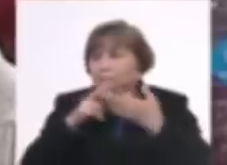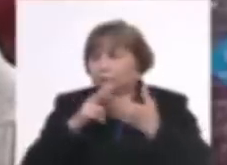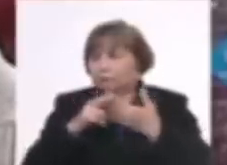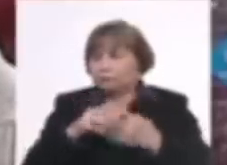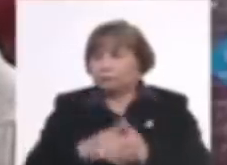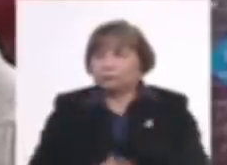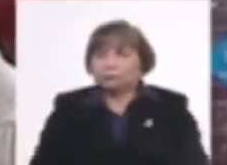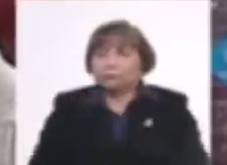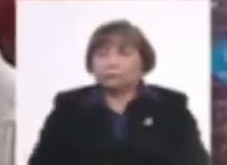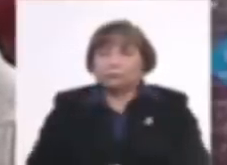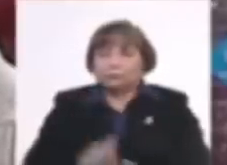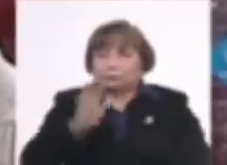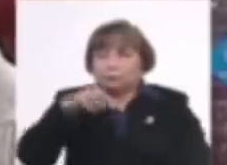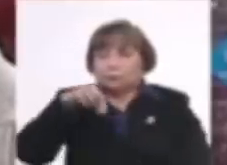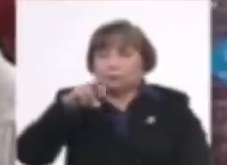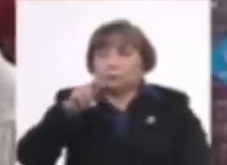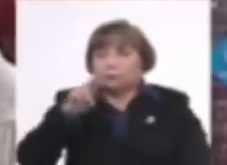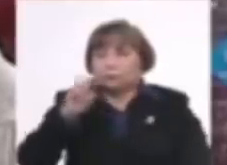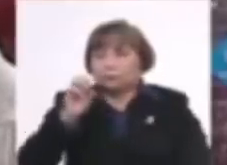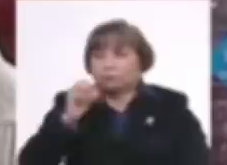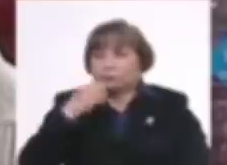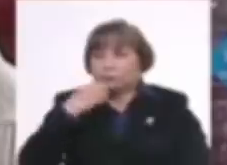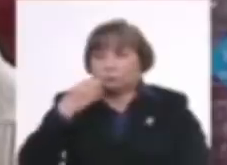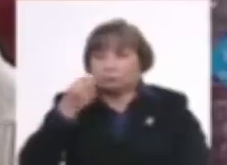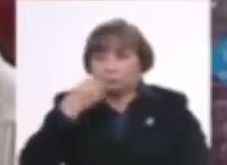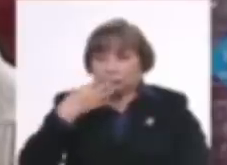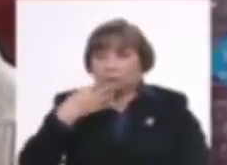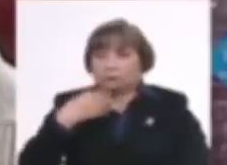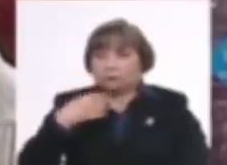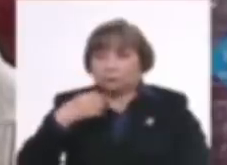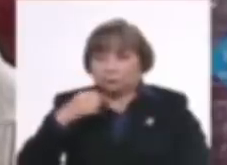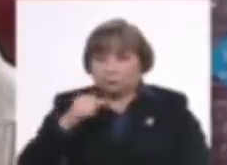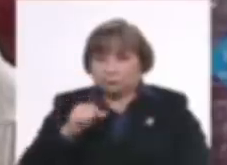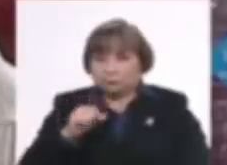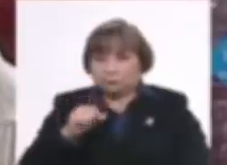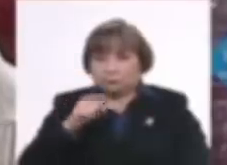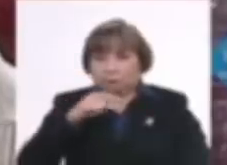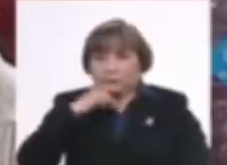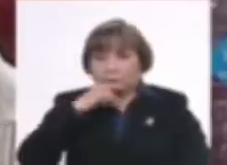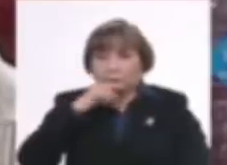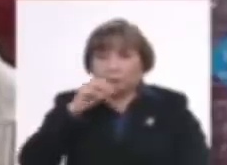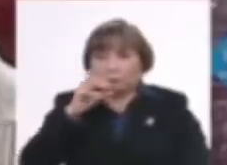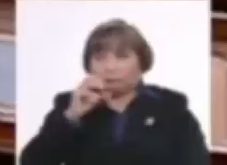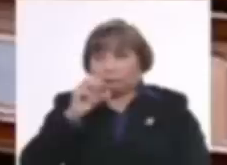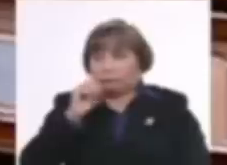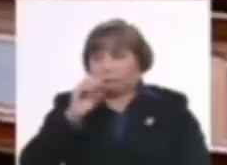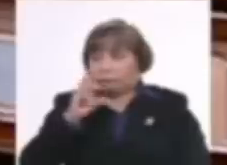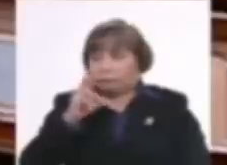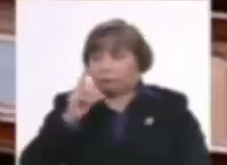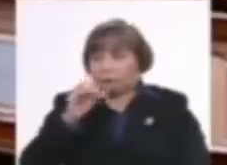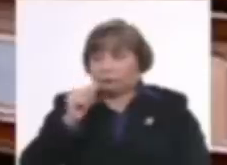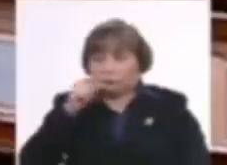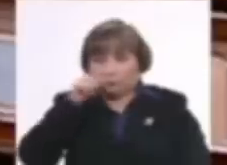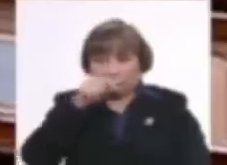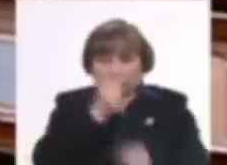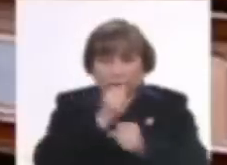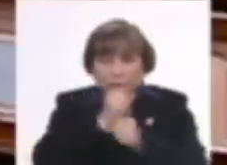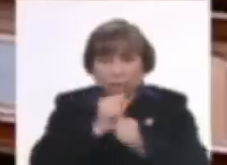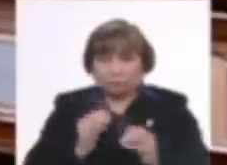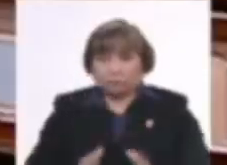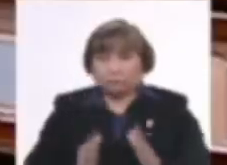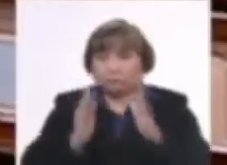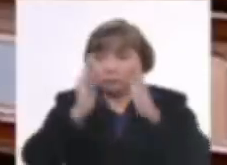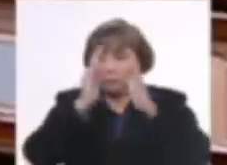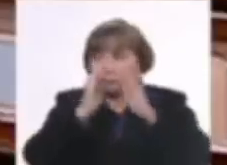favor. Señorita Paredes, usted acaba de decir que la ciudadana Susy Díaz Guamán trabaja en Palacio de